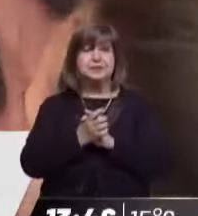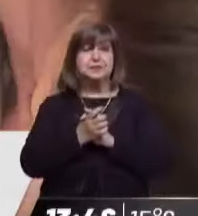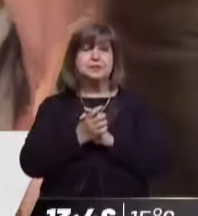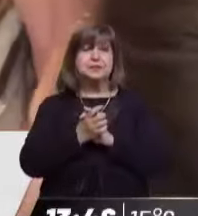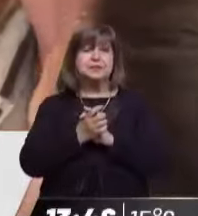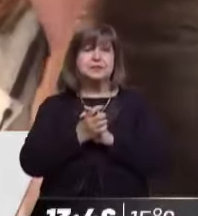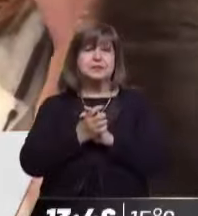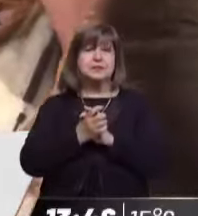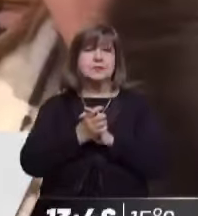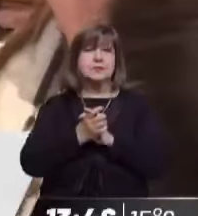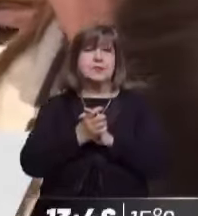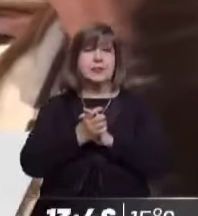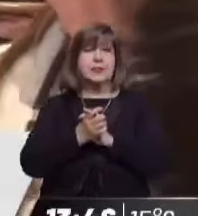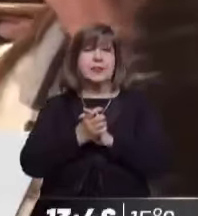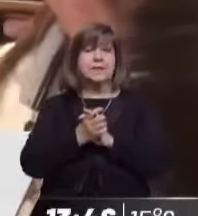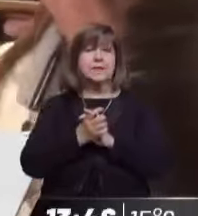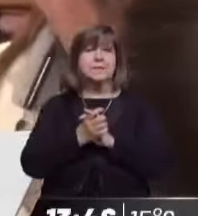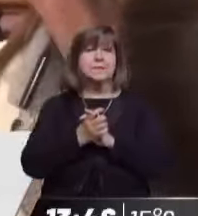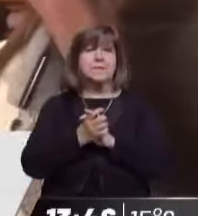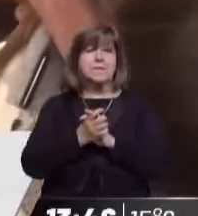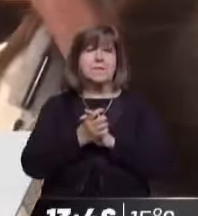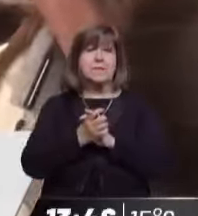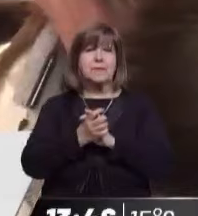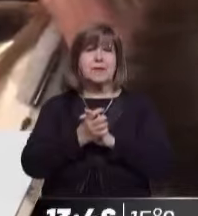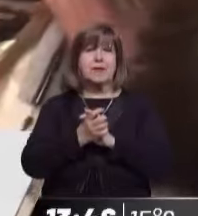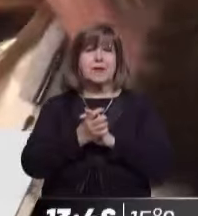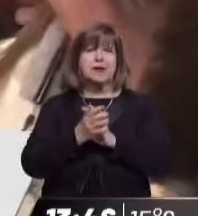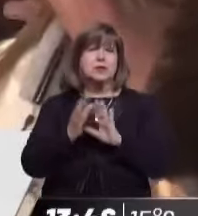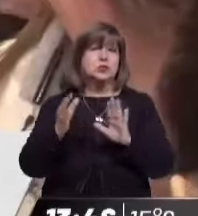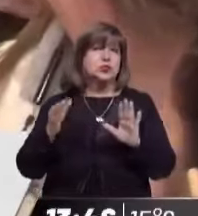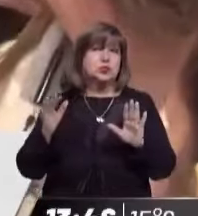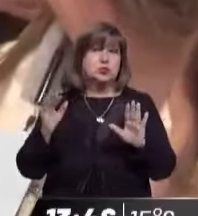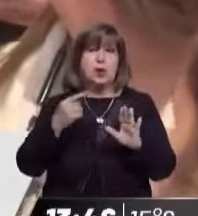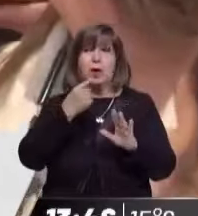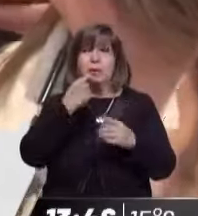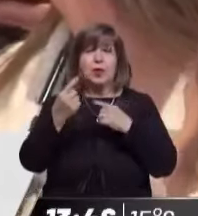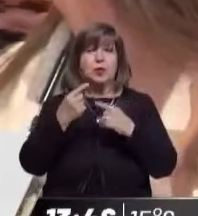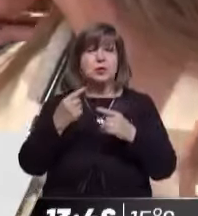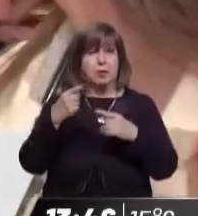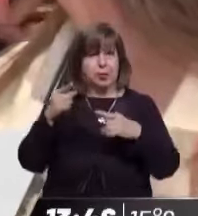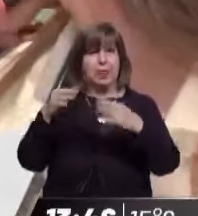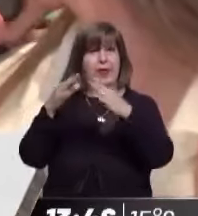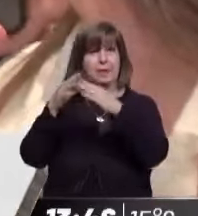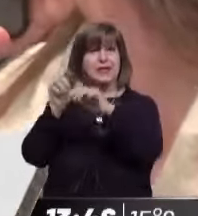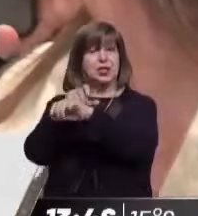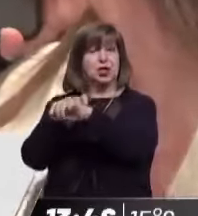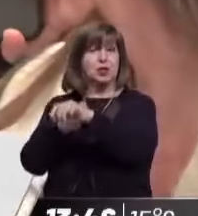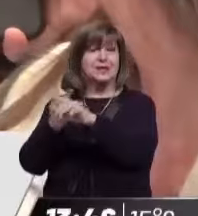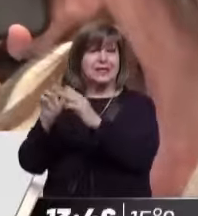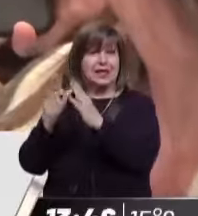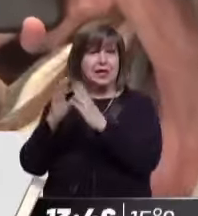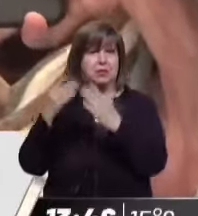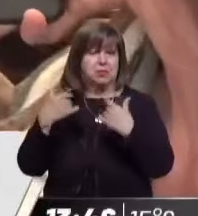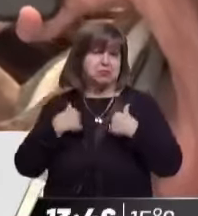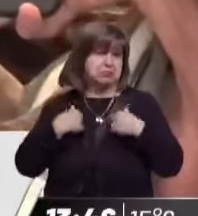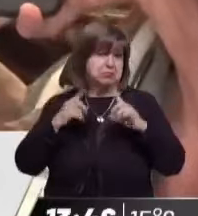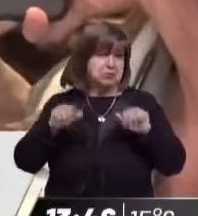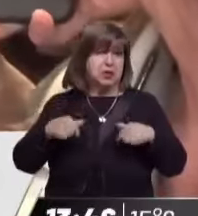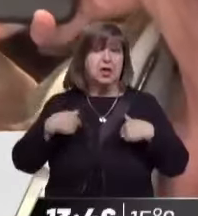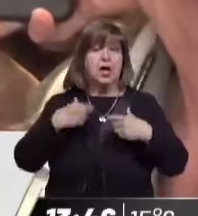la prisión domiciliaria? No, no creo, no sé, yo eso está en manos de